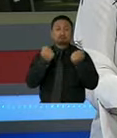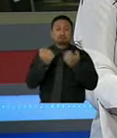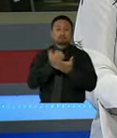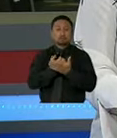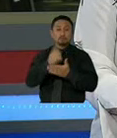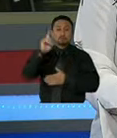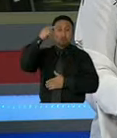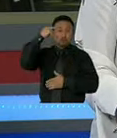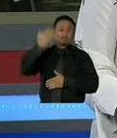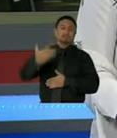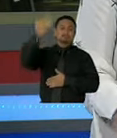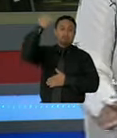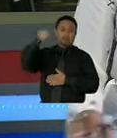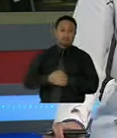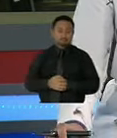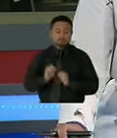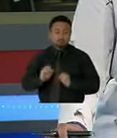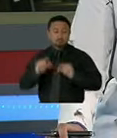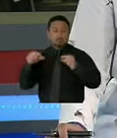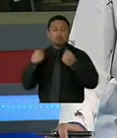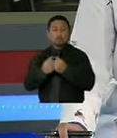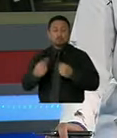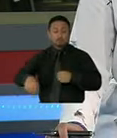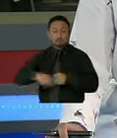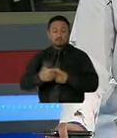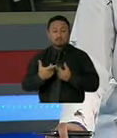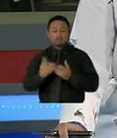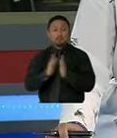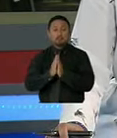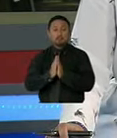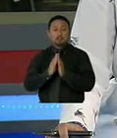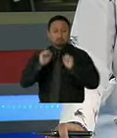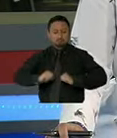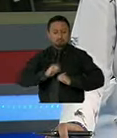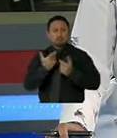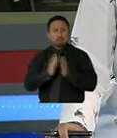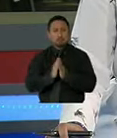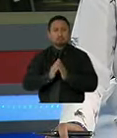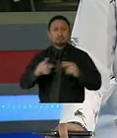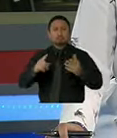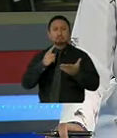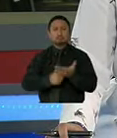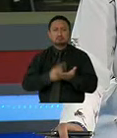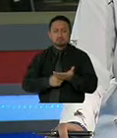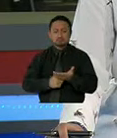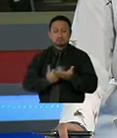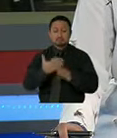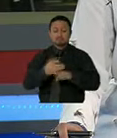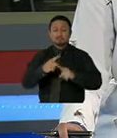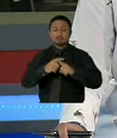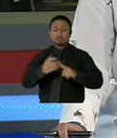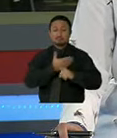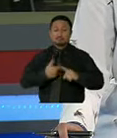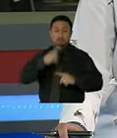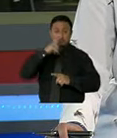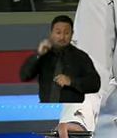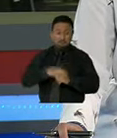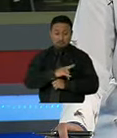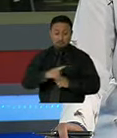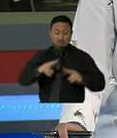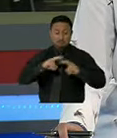anterior gobierno. Además, la bancada oficialista bloqueó un pedido que buscaba analizar la denuncia presentada por el expresidente Correa ante la